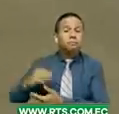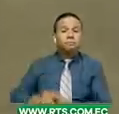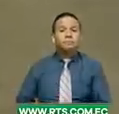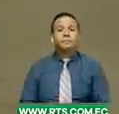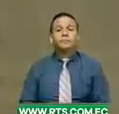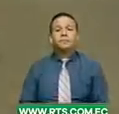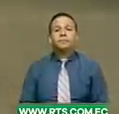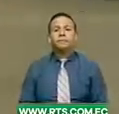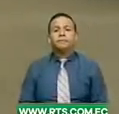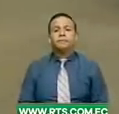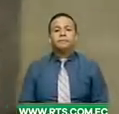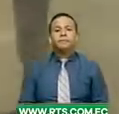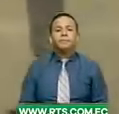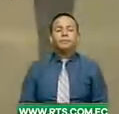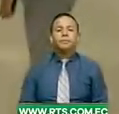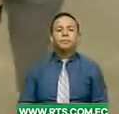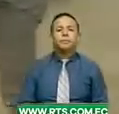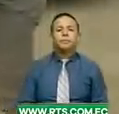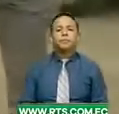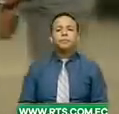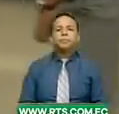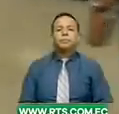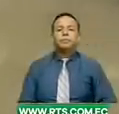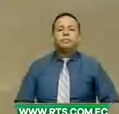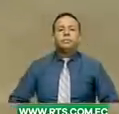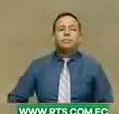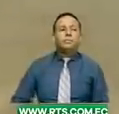Informó Adriana Peralta.